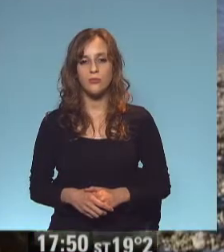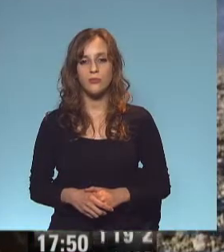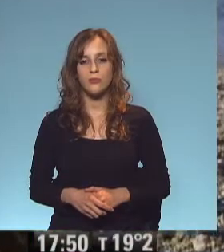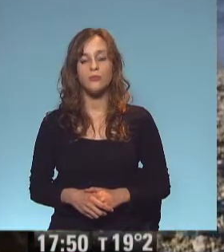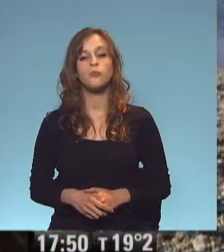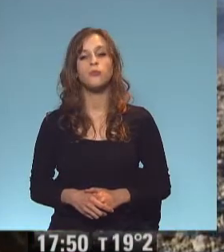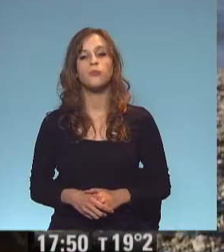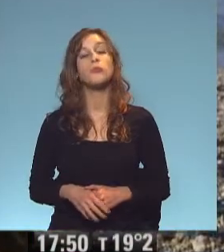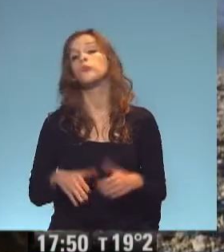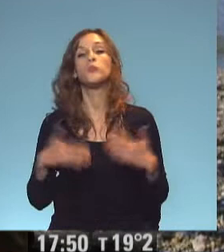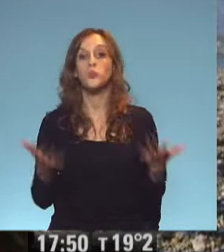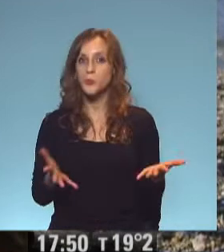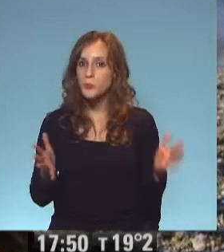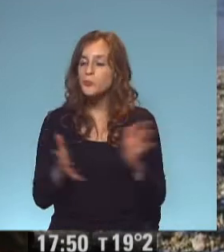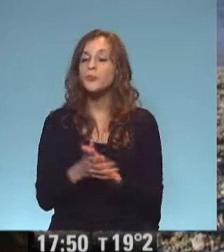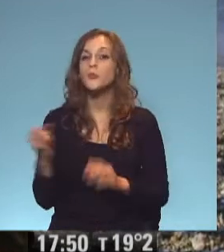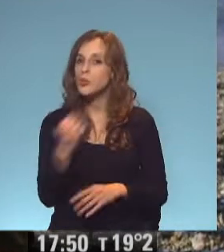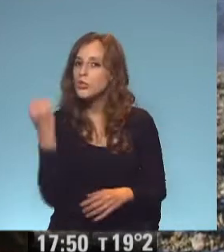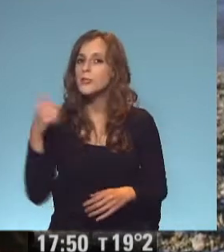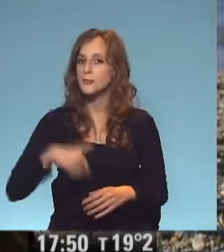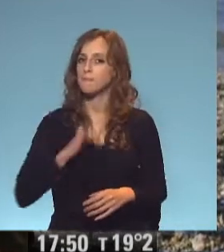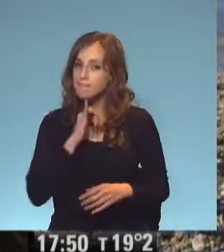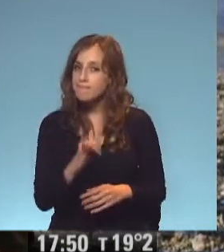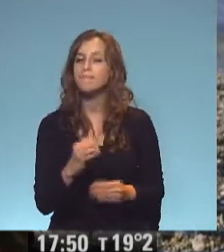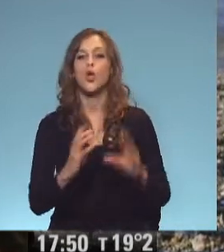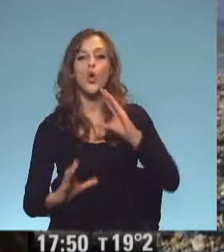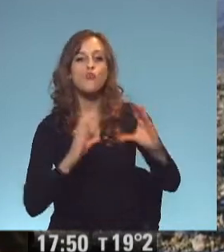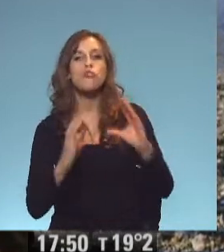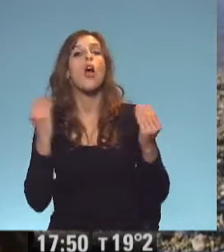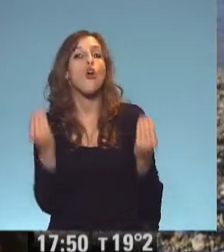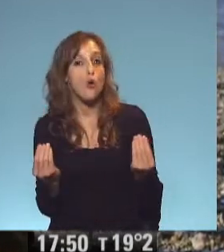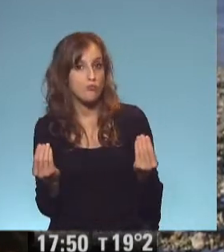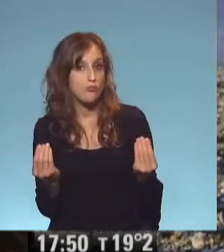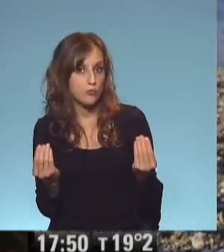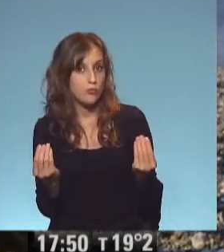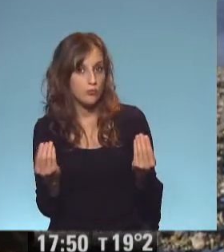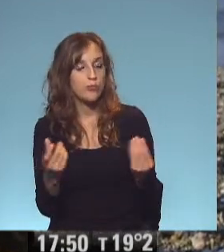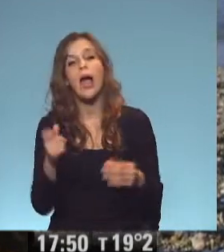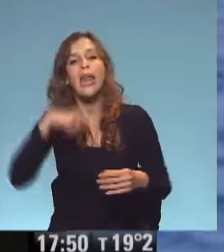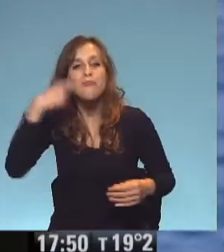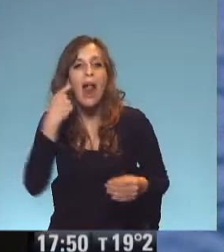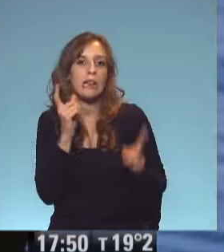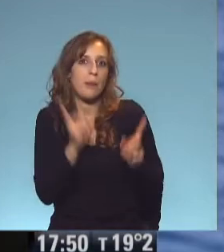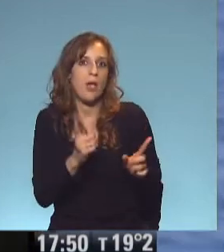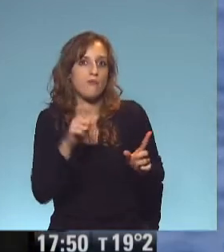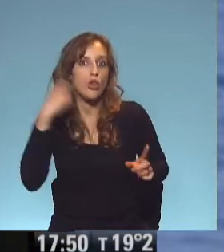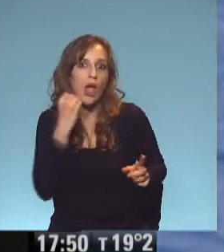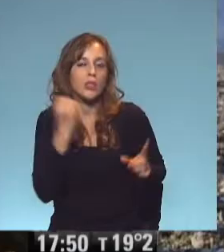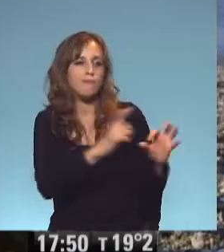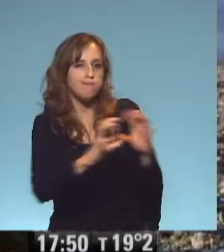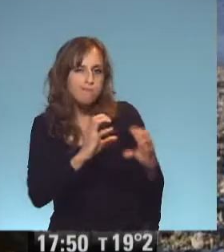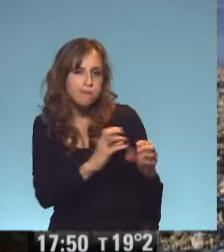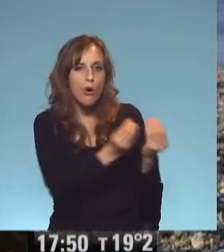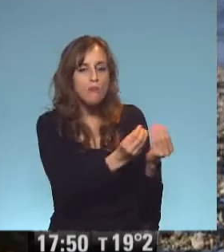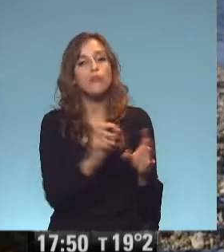Bueno, una cosa súper importante que vamos a charlar hoy es el tema de la comunicación. La comunicación entre animales es muy importante, entre humanos. Vamos a charlar sobre